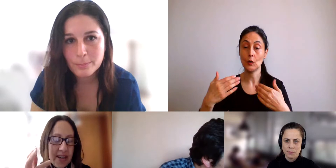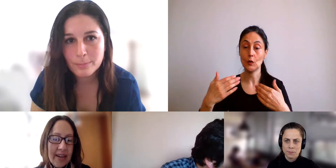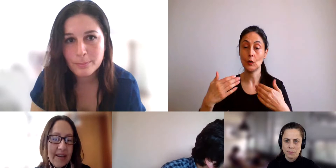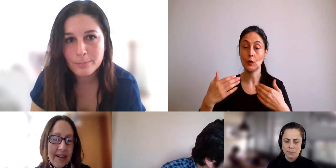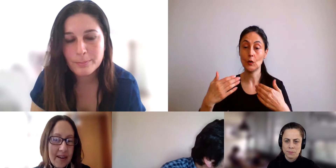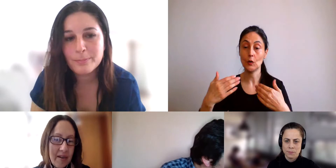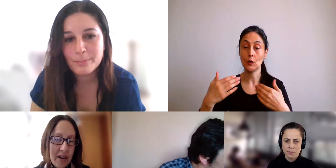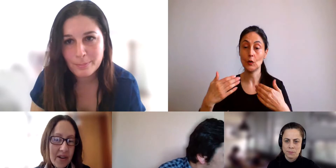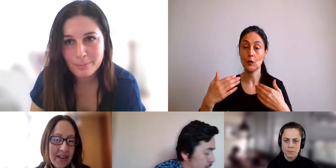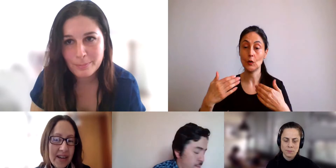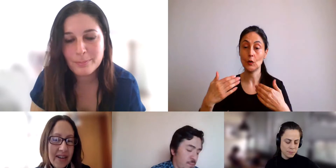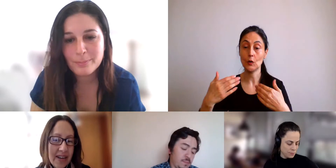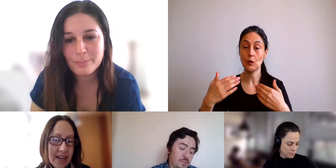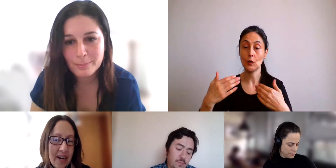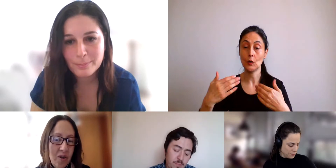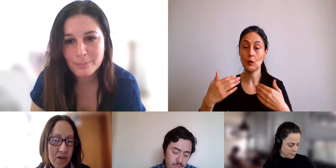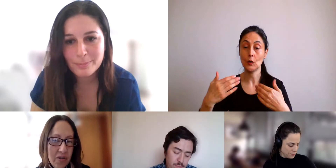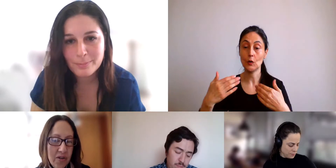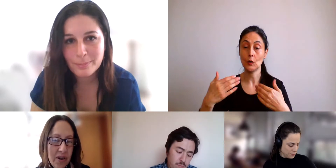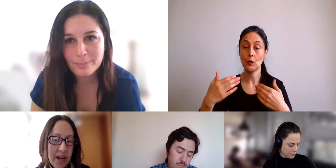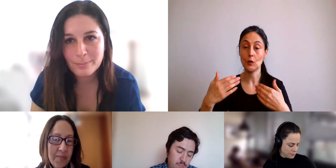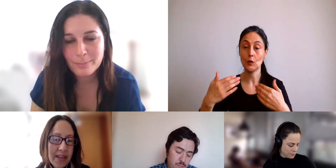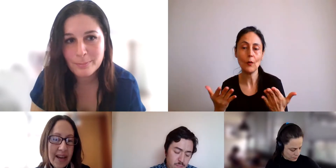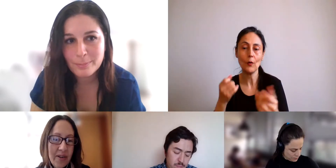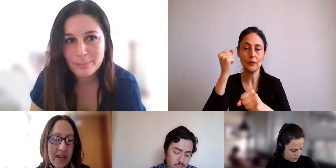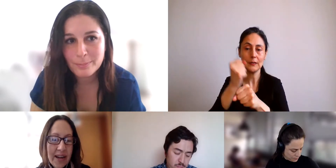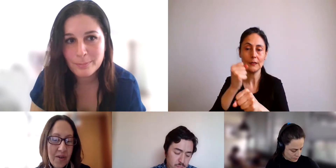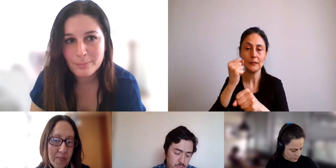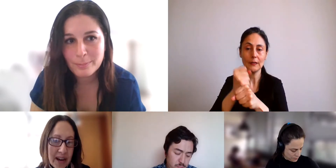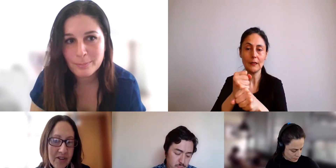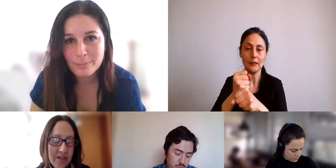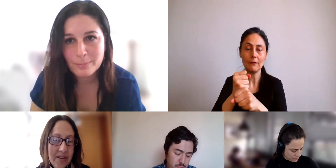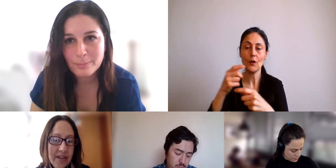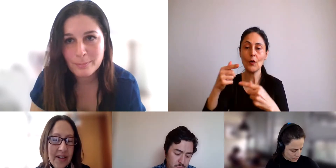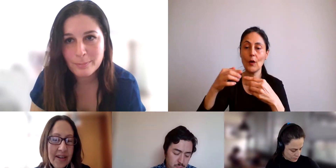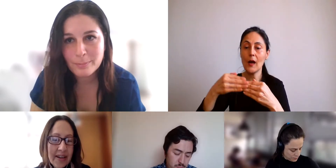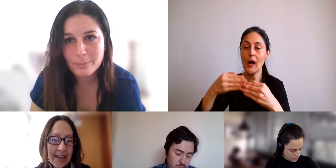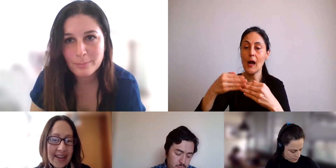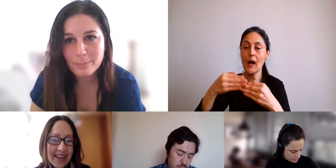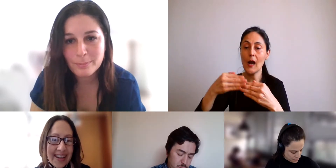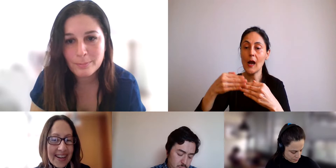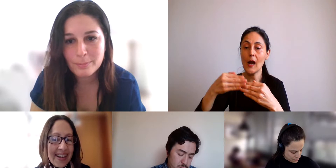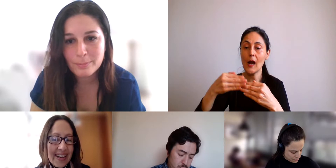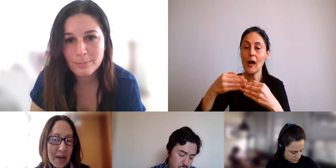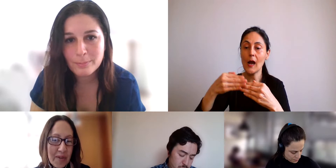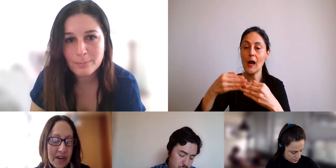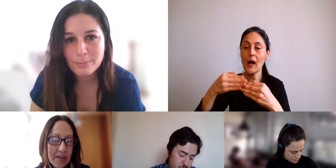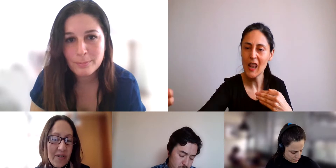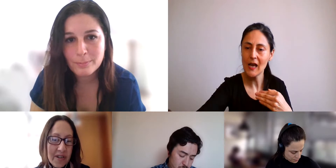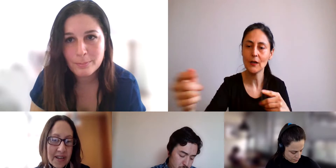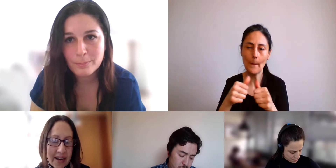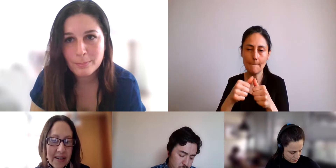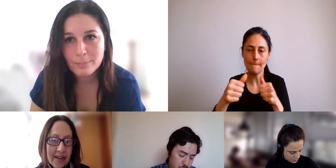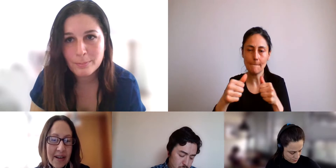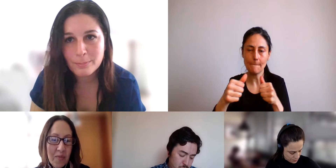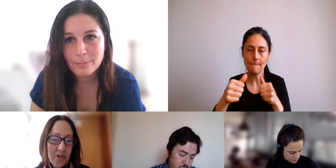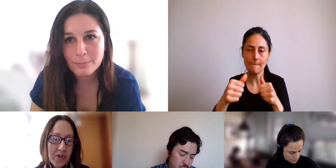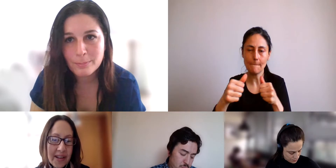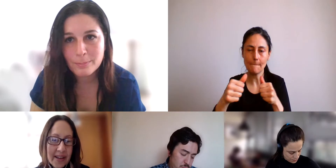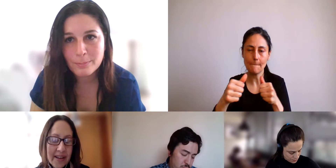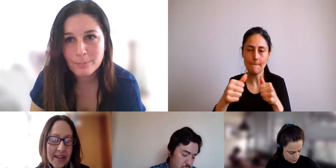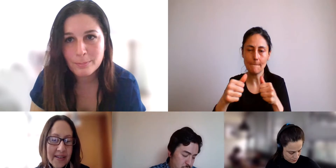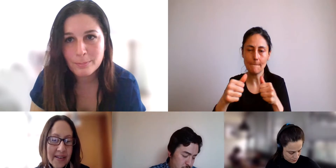o proyectan el trabajo que debiera venir a corto, a mediano y a largo plazo? ¿Qué requeriríamos reforzar